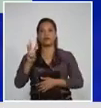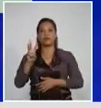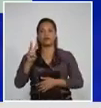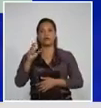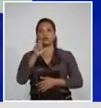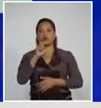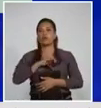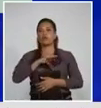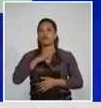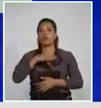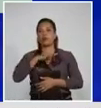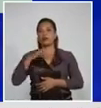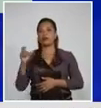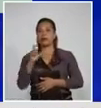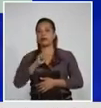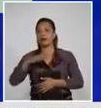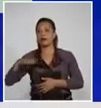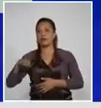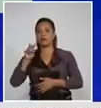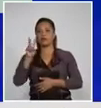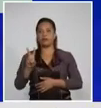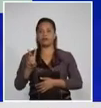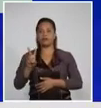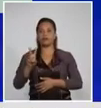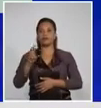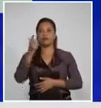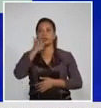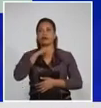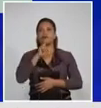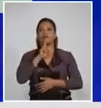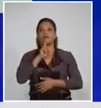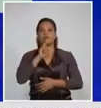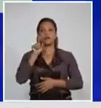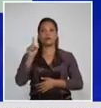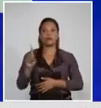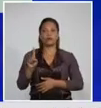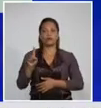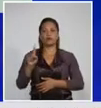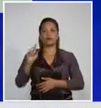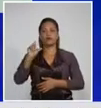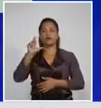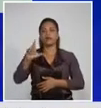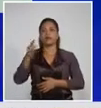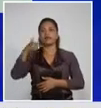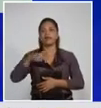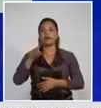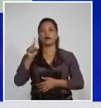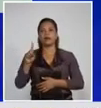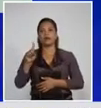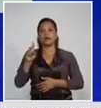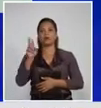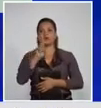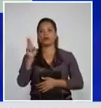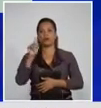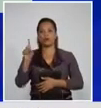uno, Aguada de Pasajeros, Lajas y Rodas con 1 cada uno. Villa